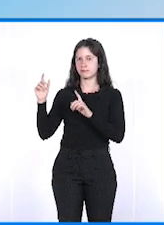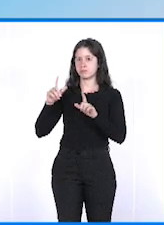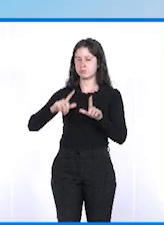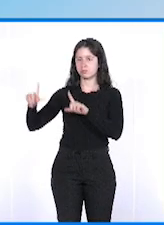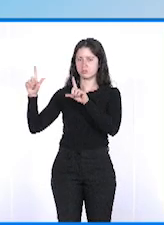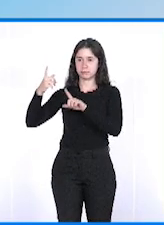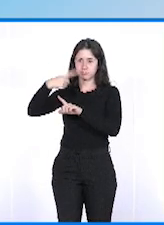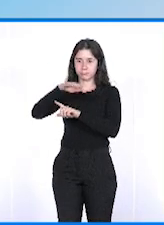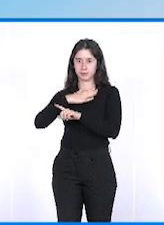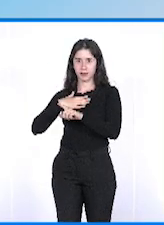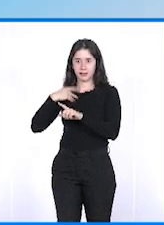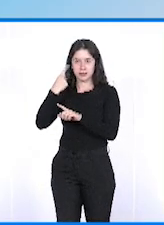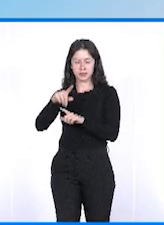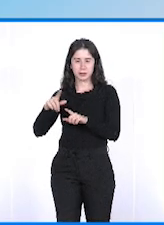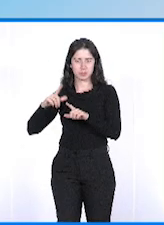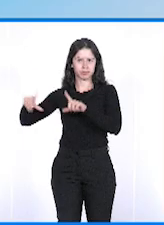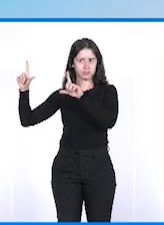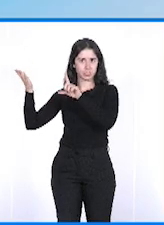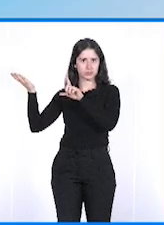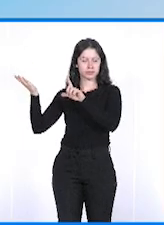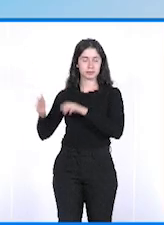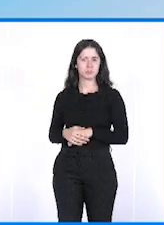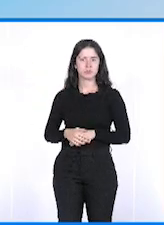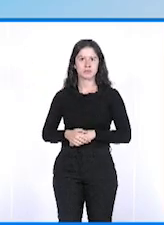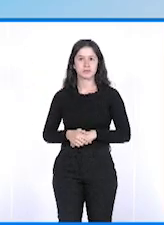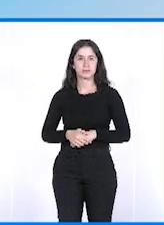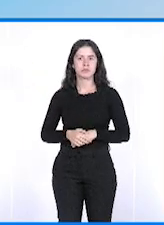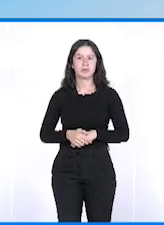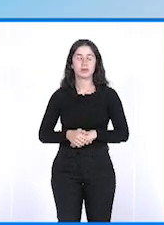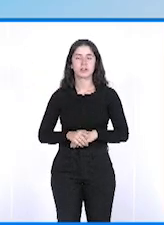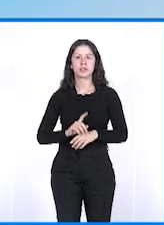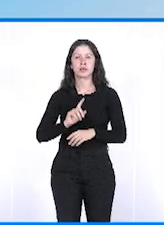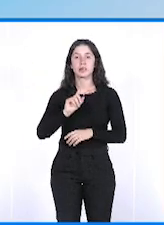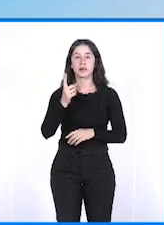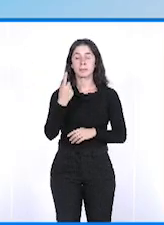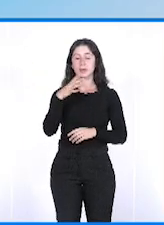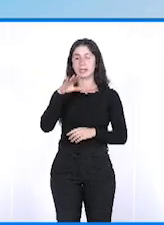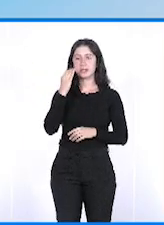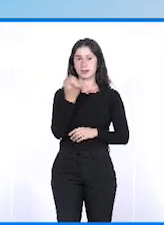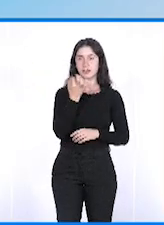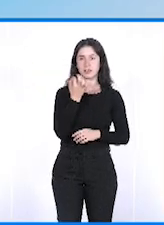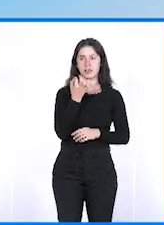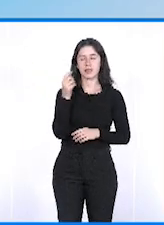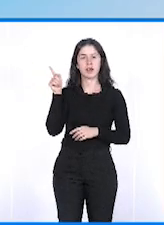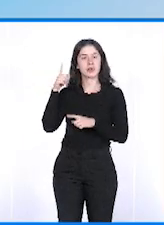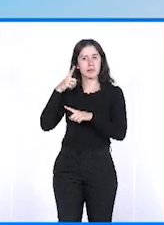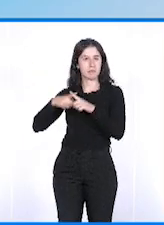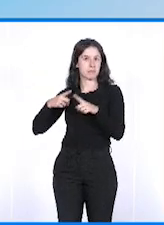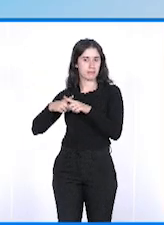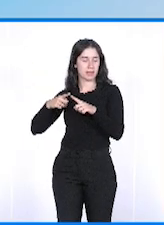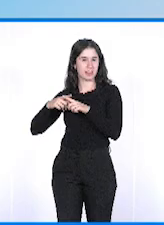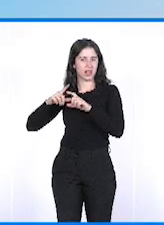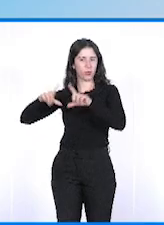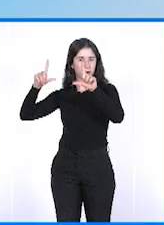queréis saber qué es esto eh Bueno lo primero que tenéis que entender que esto es una media o sea el el cuadro de la